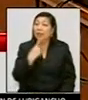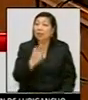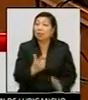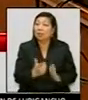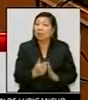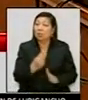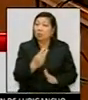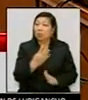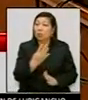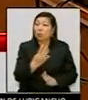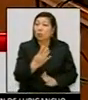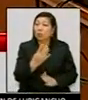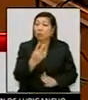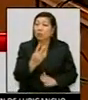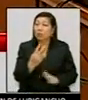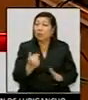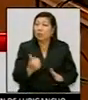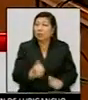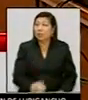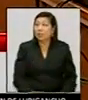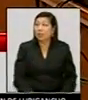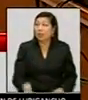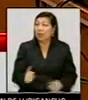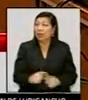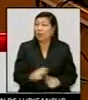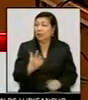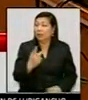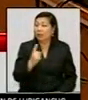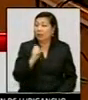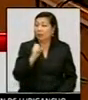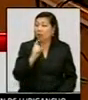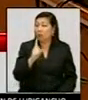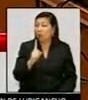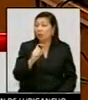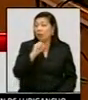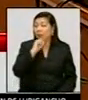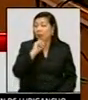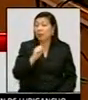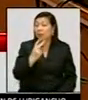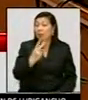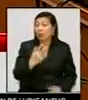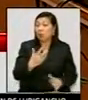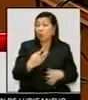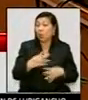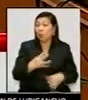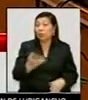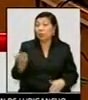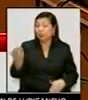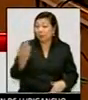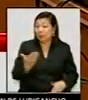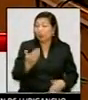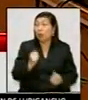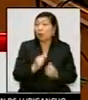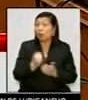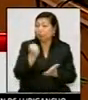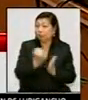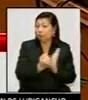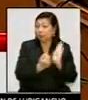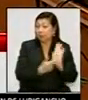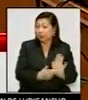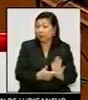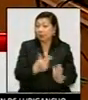ley 29.426 hasta el 31 de diciembre del 2028, tan igual como sucedió con la publicación de la